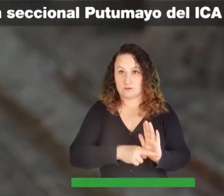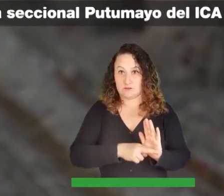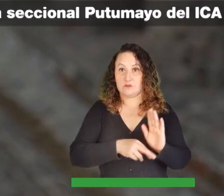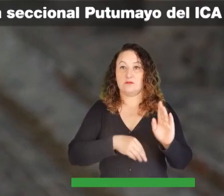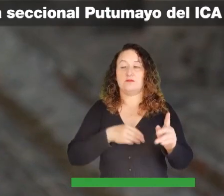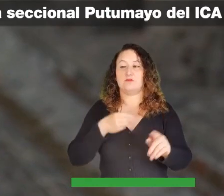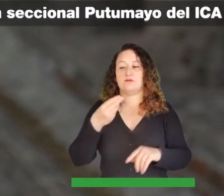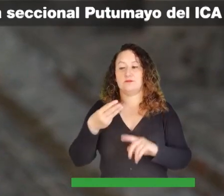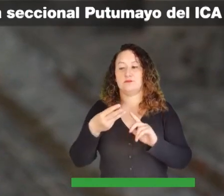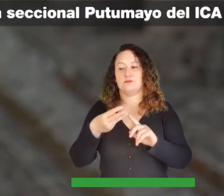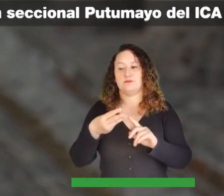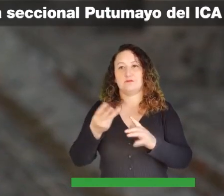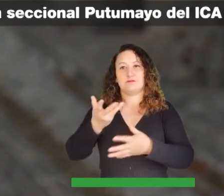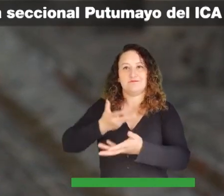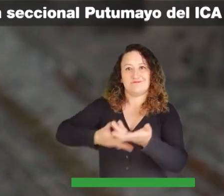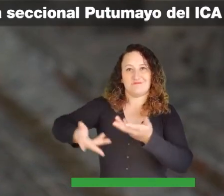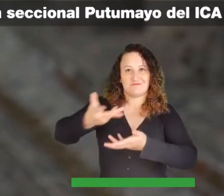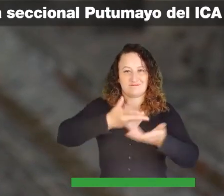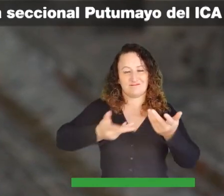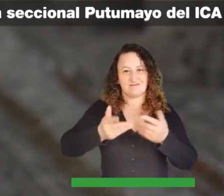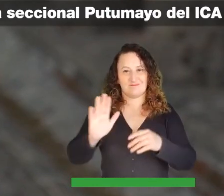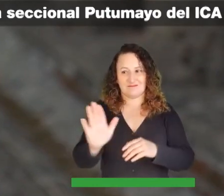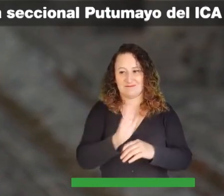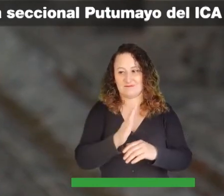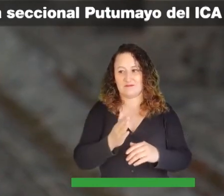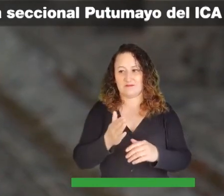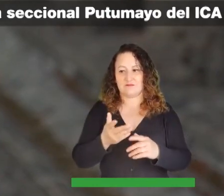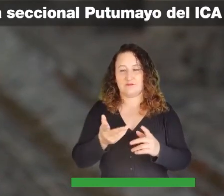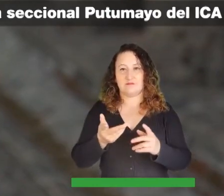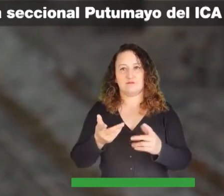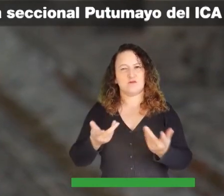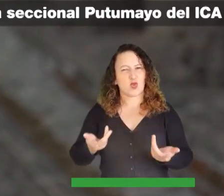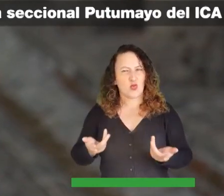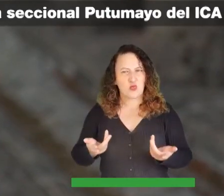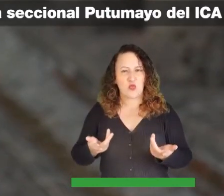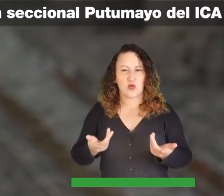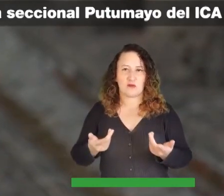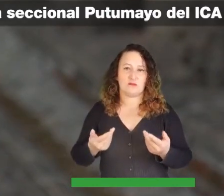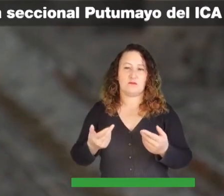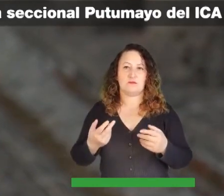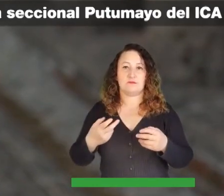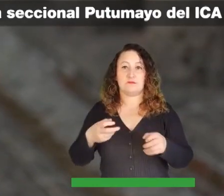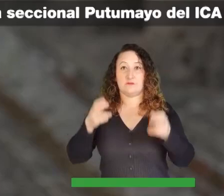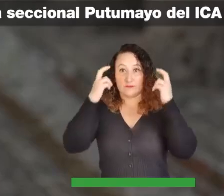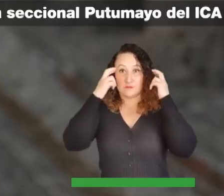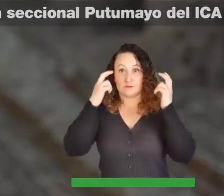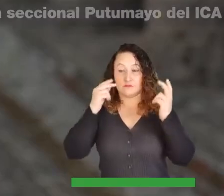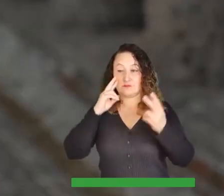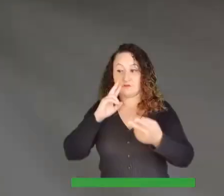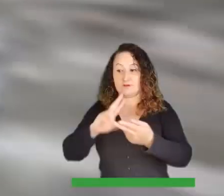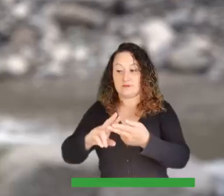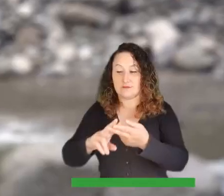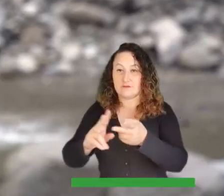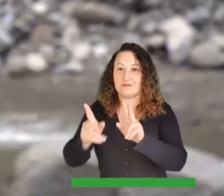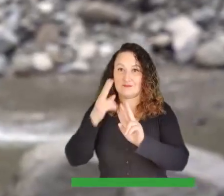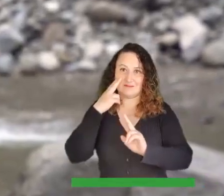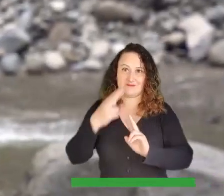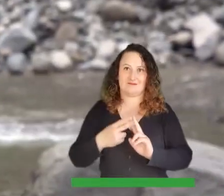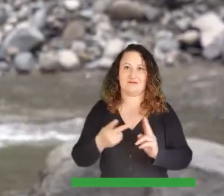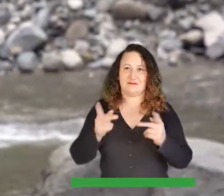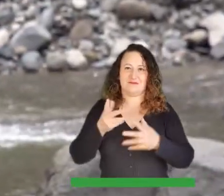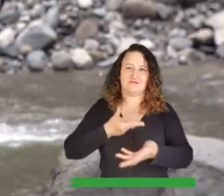reglamentación, de compartir con ellos desde un conocimiento mutuo de ida y vuelta.